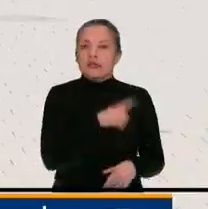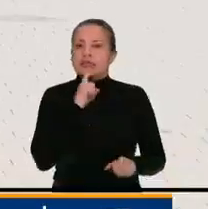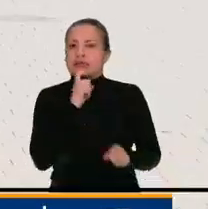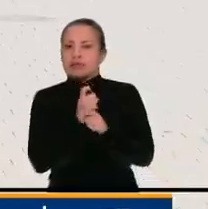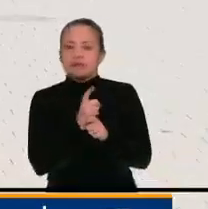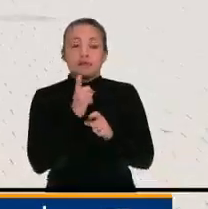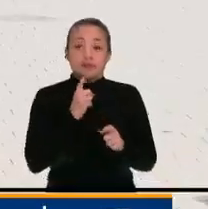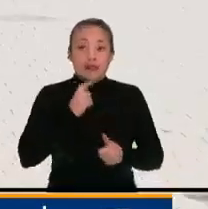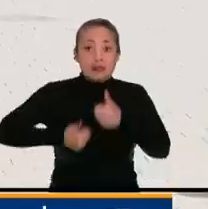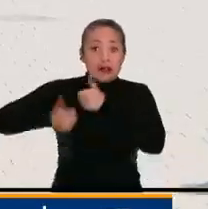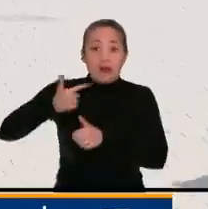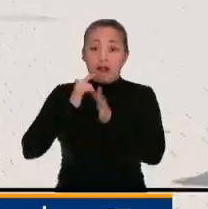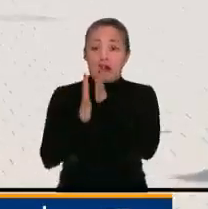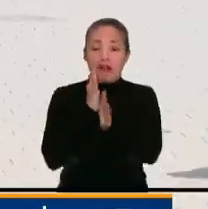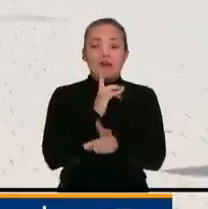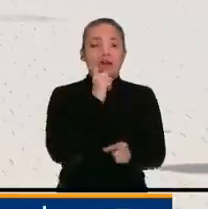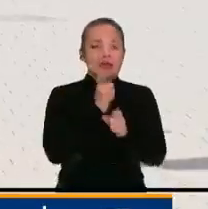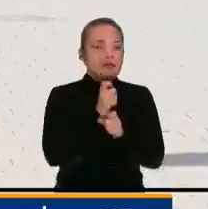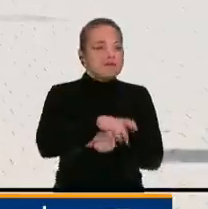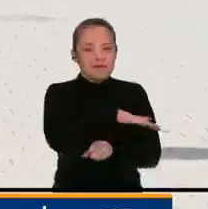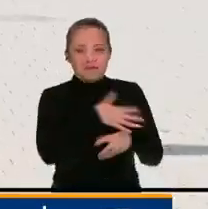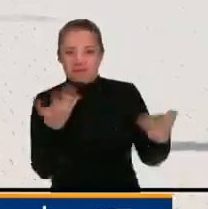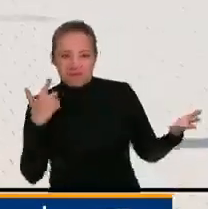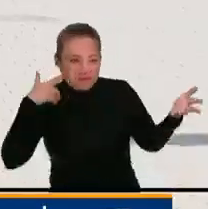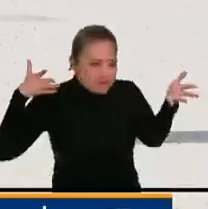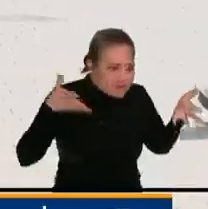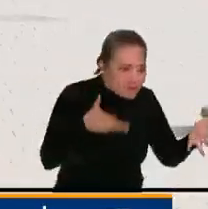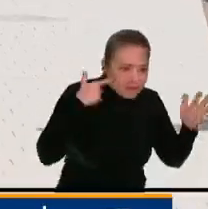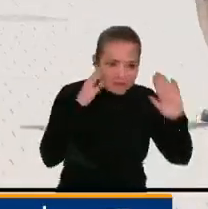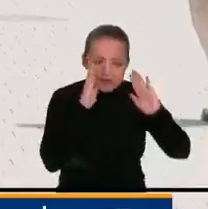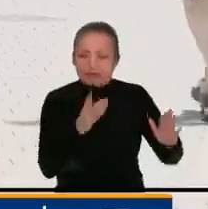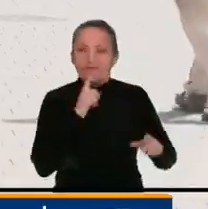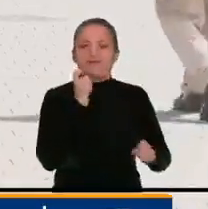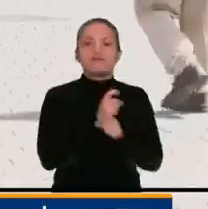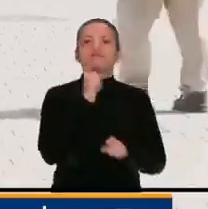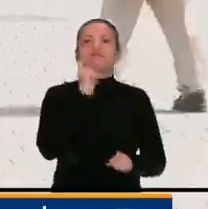difíciles, según las autoridades, las condiciones para la atención, teniendo en cuenta que hay fuga de gas.